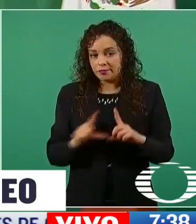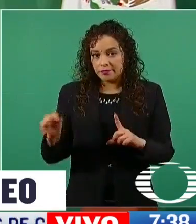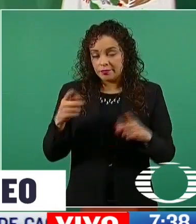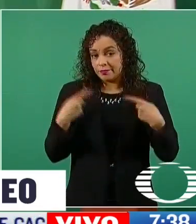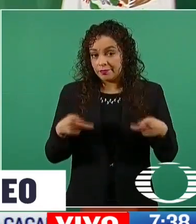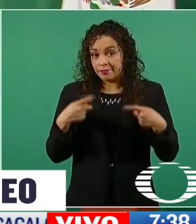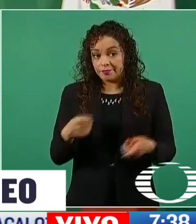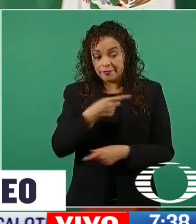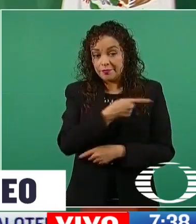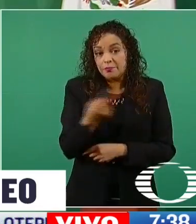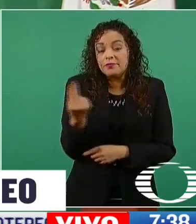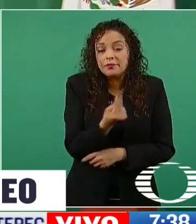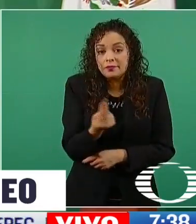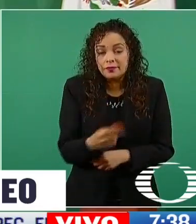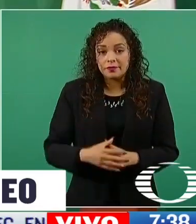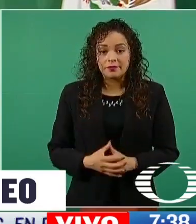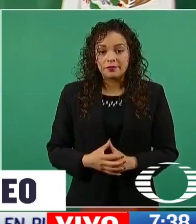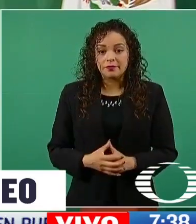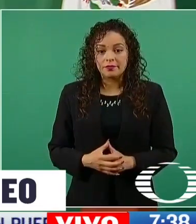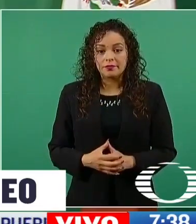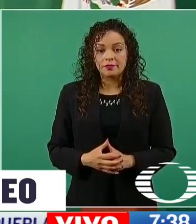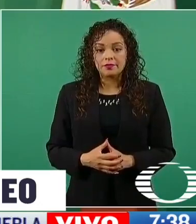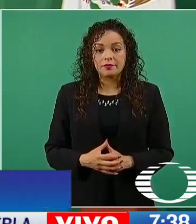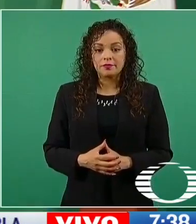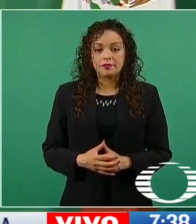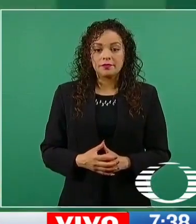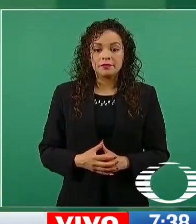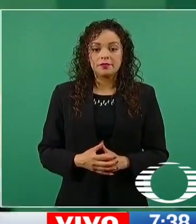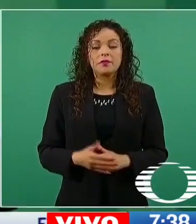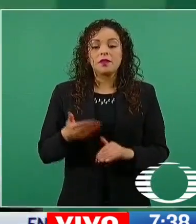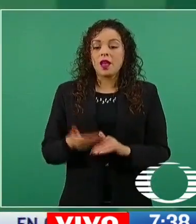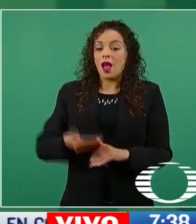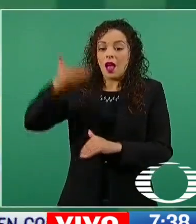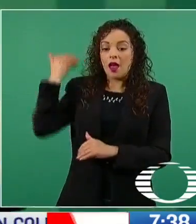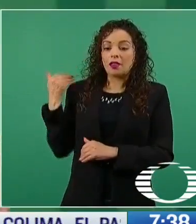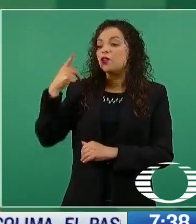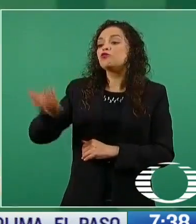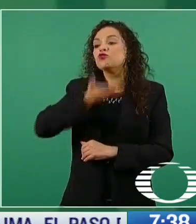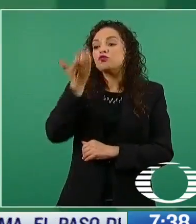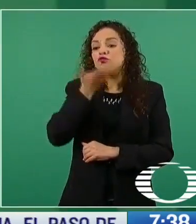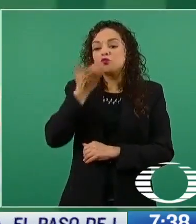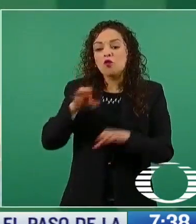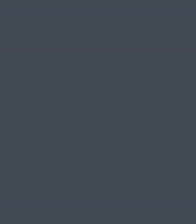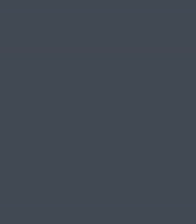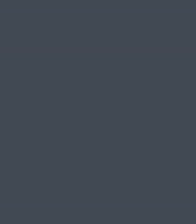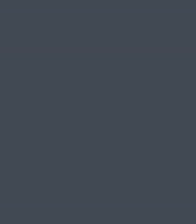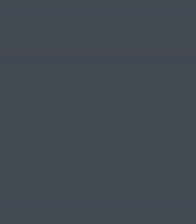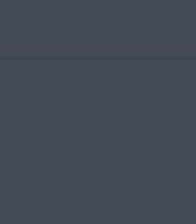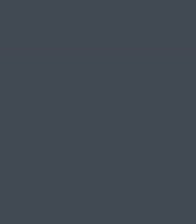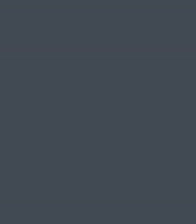Entonces, como ya no hay… Bueno, son las palabras del presidente López Obrador. Más adelante volvemos a Palacio Nacional a la mañanera de este martes.